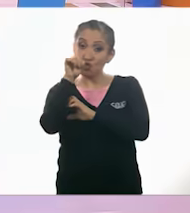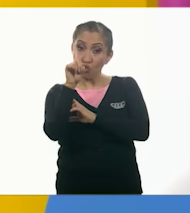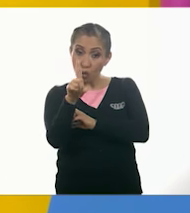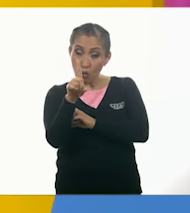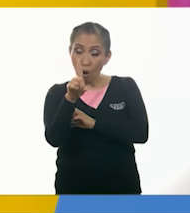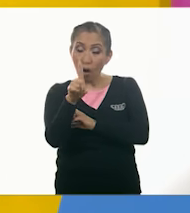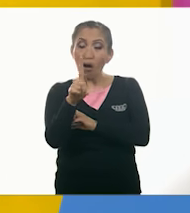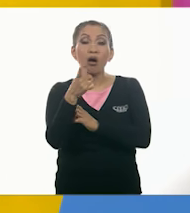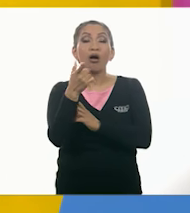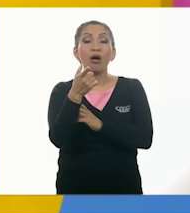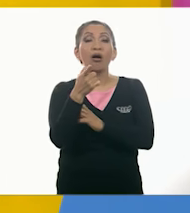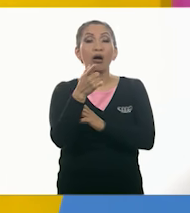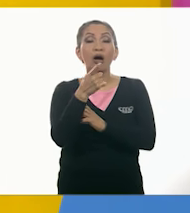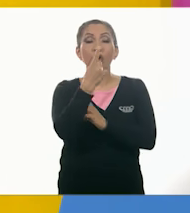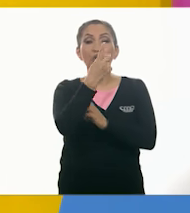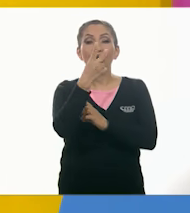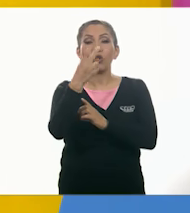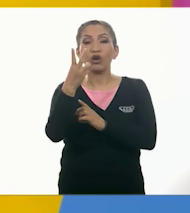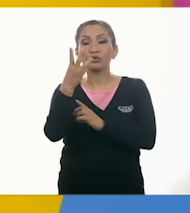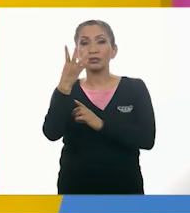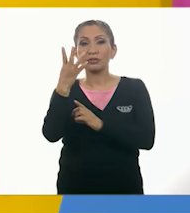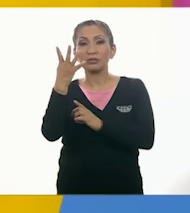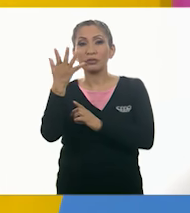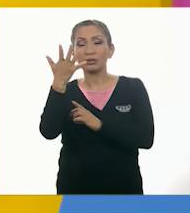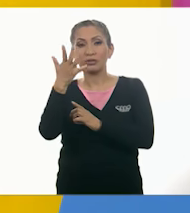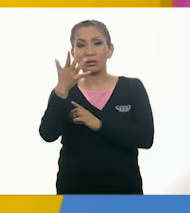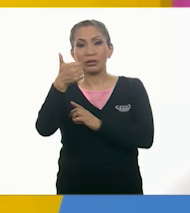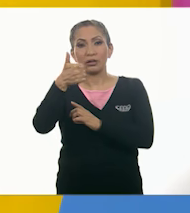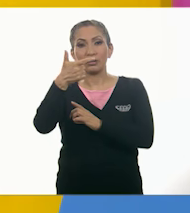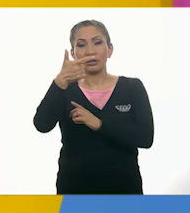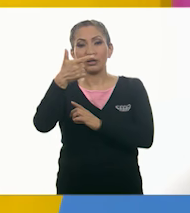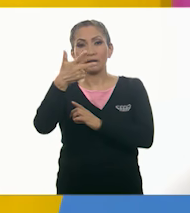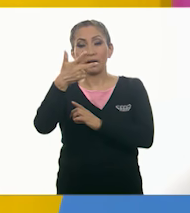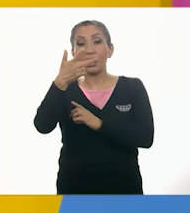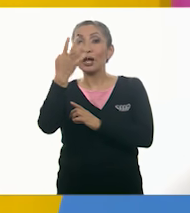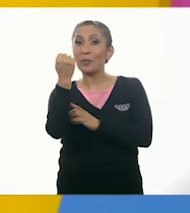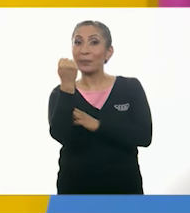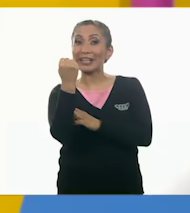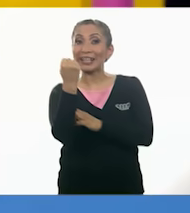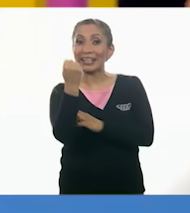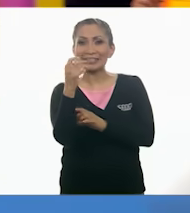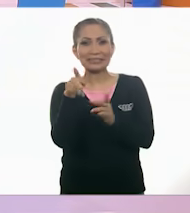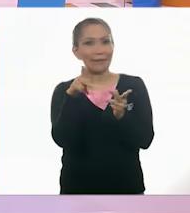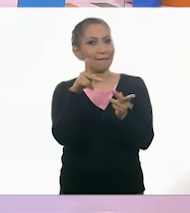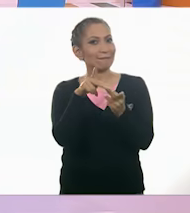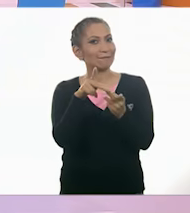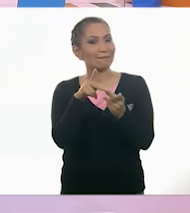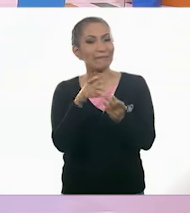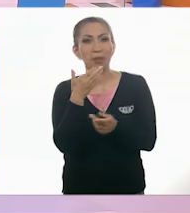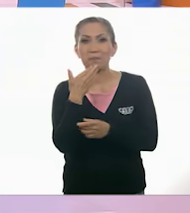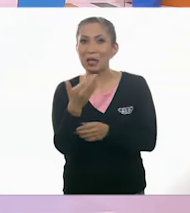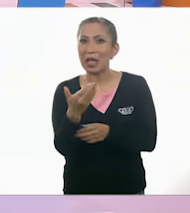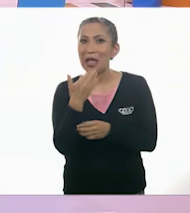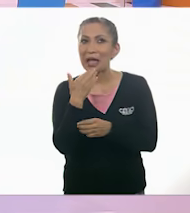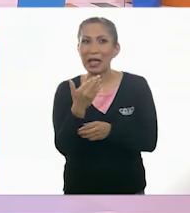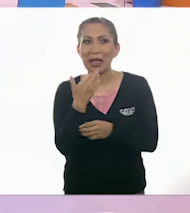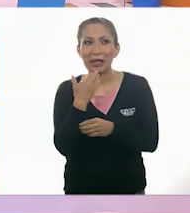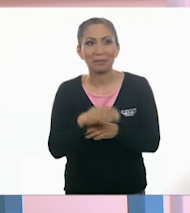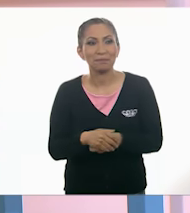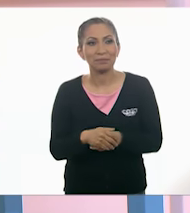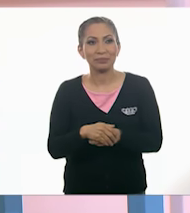y tenemos 1, 2, 3, 4, 5, 6, 7, 8, 9. ¡Perfecto! Muy bien,